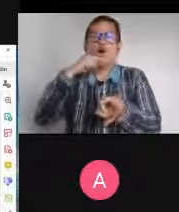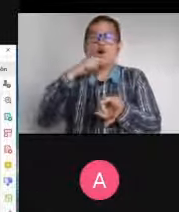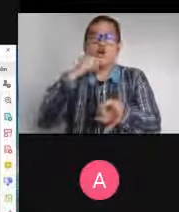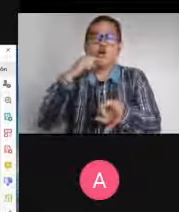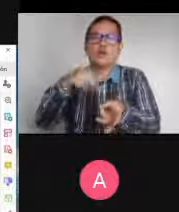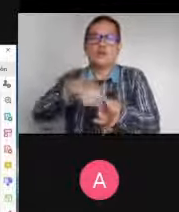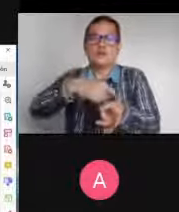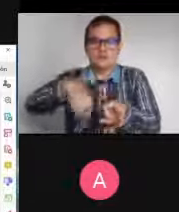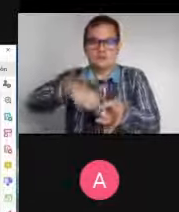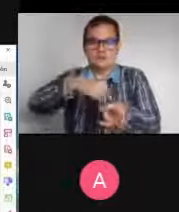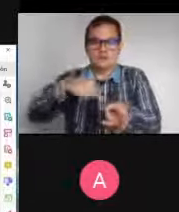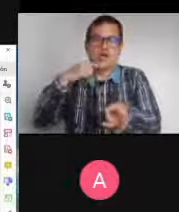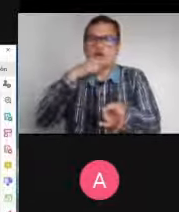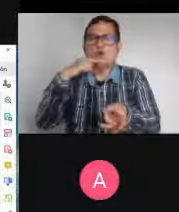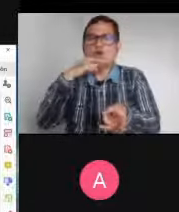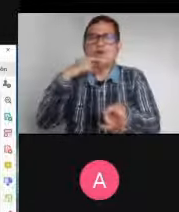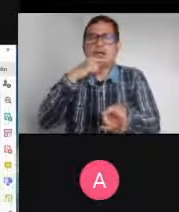es el material